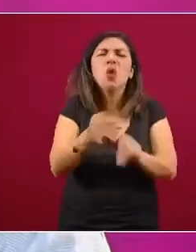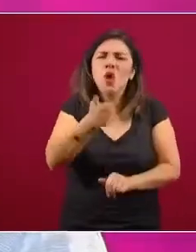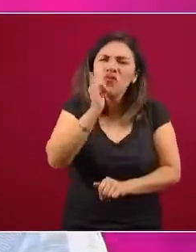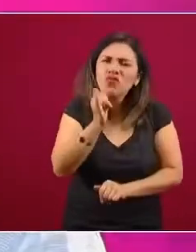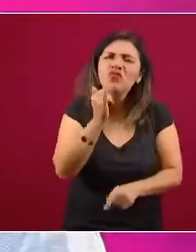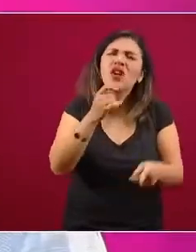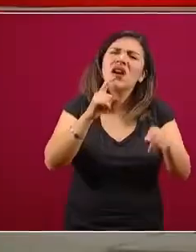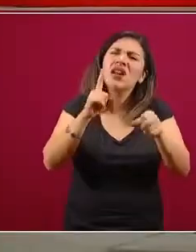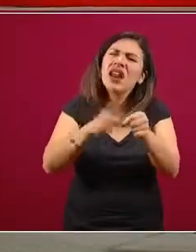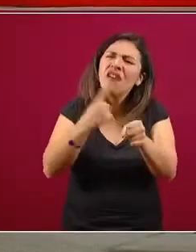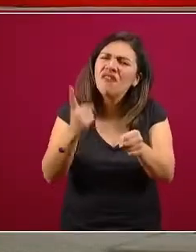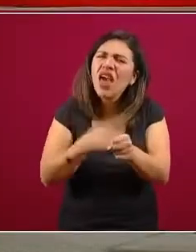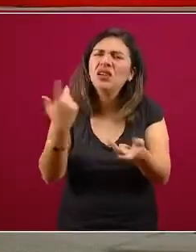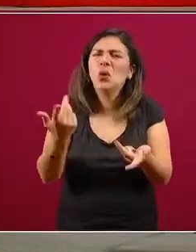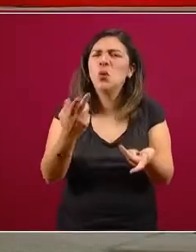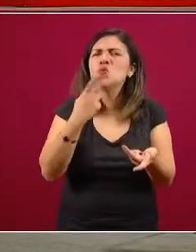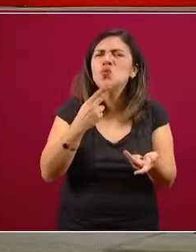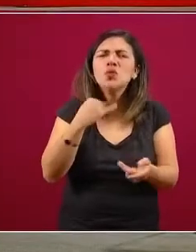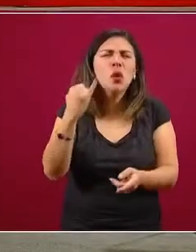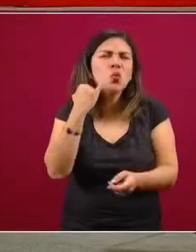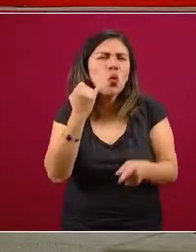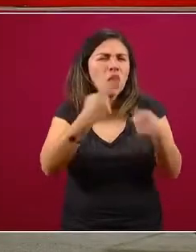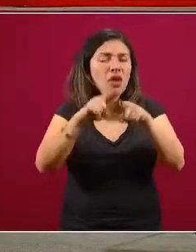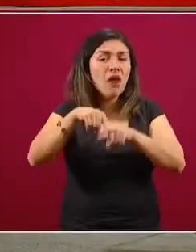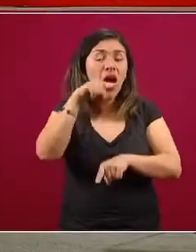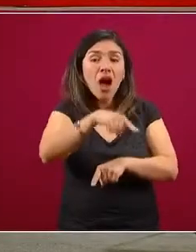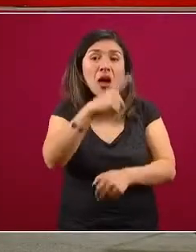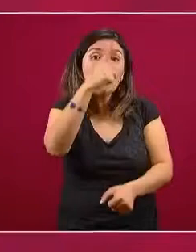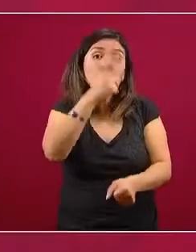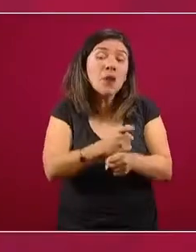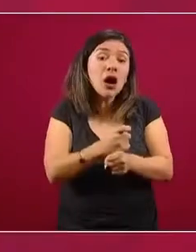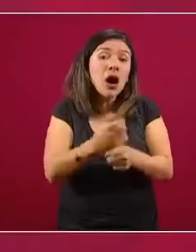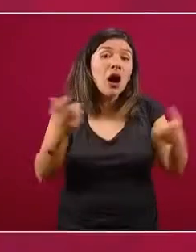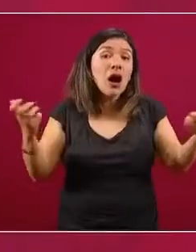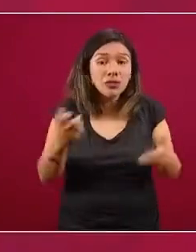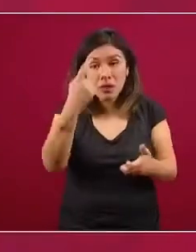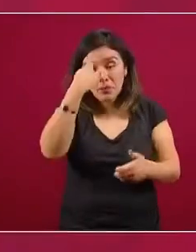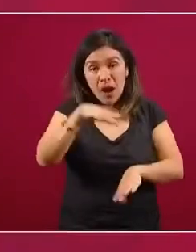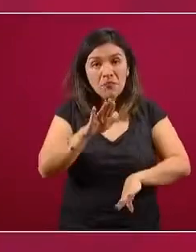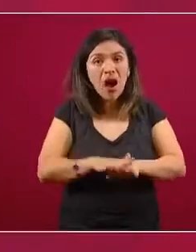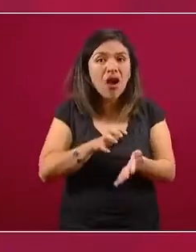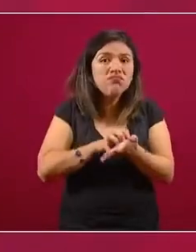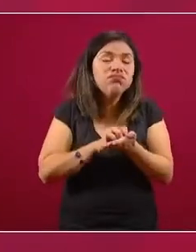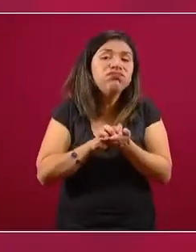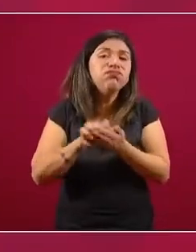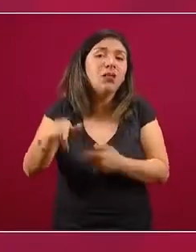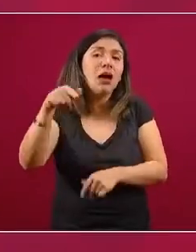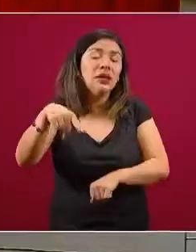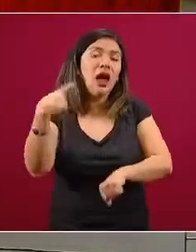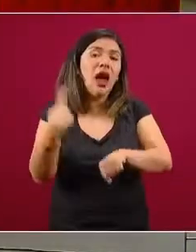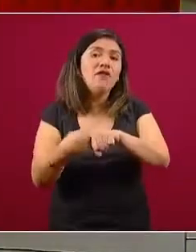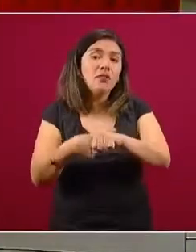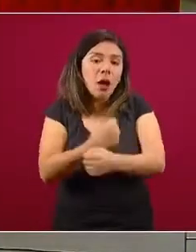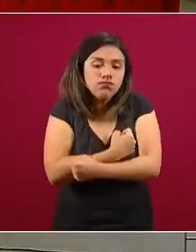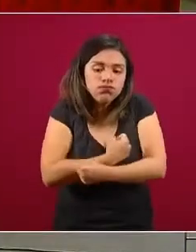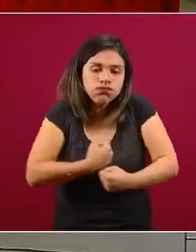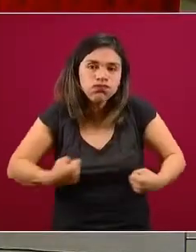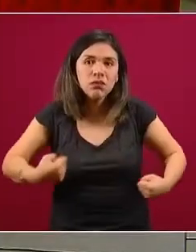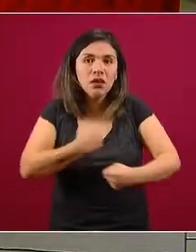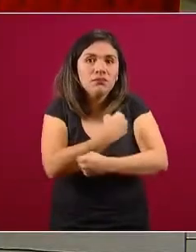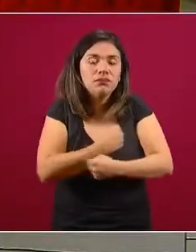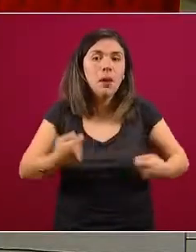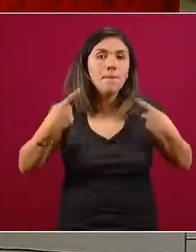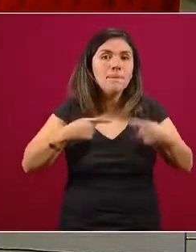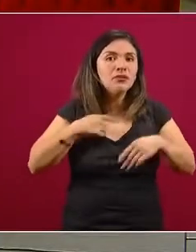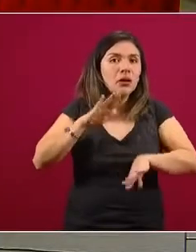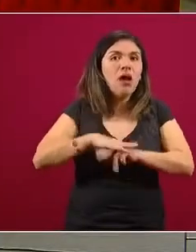bebidas azucaradas, que han sido el motor principal de la pandemia de obesidad, sobrepeso